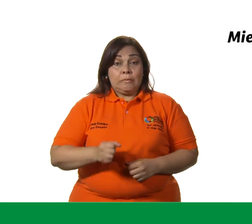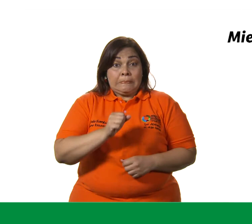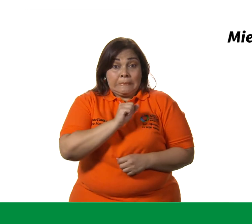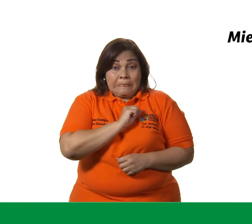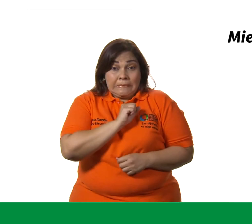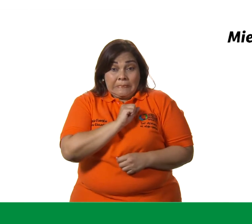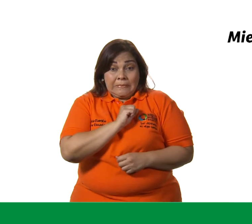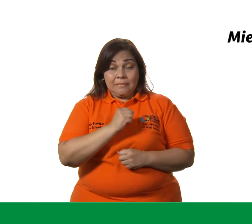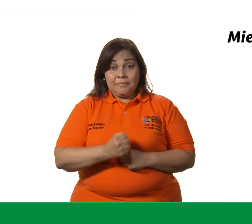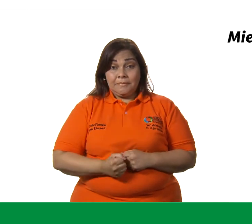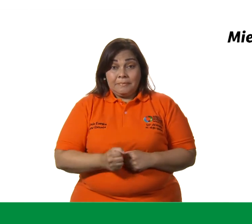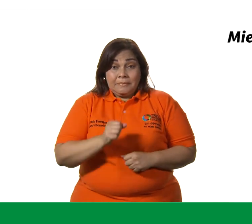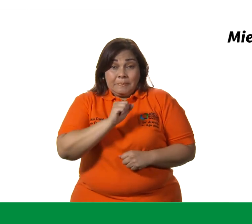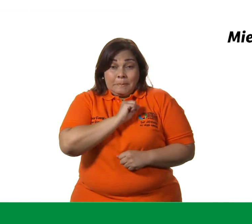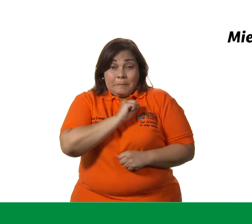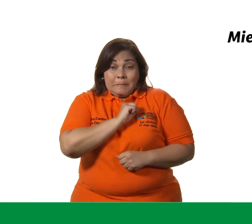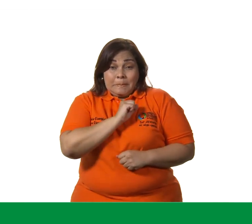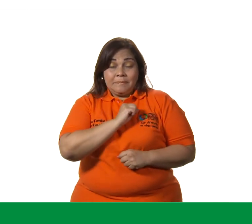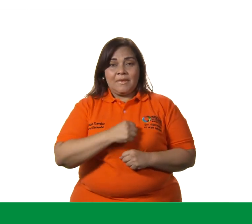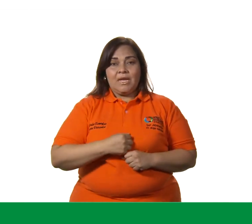miedo,